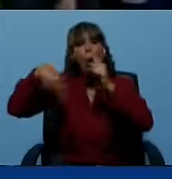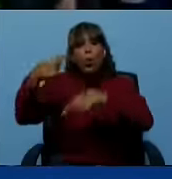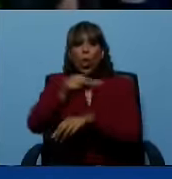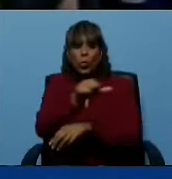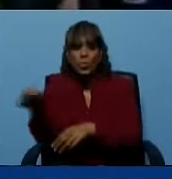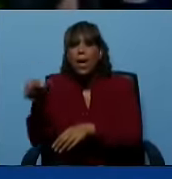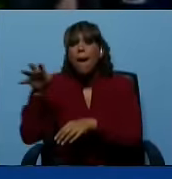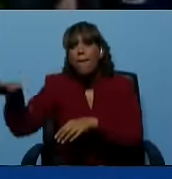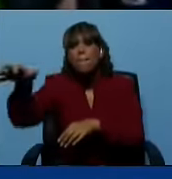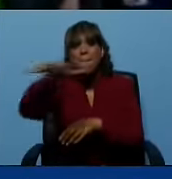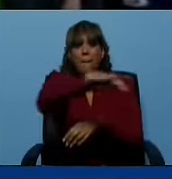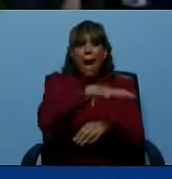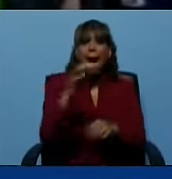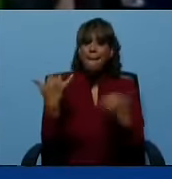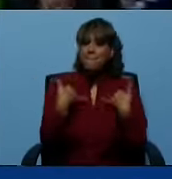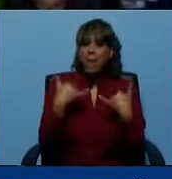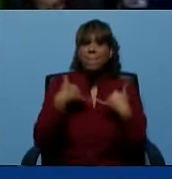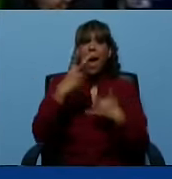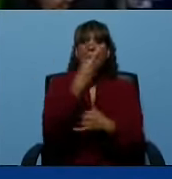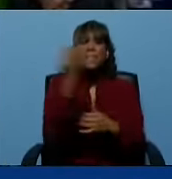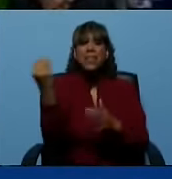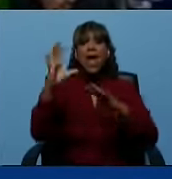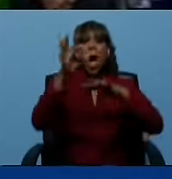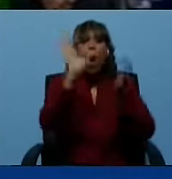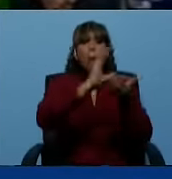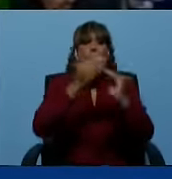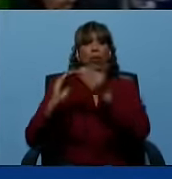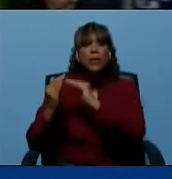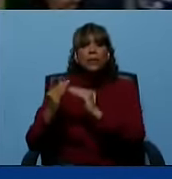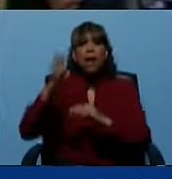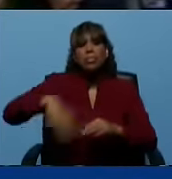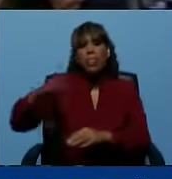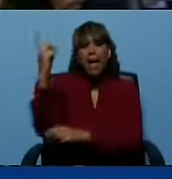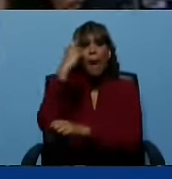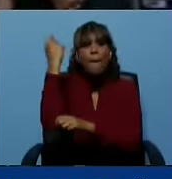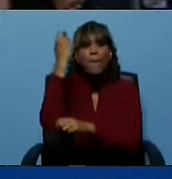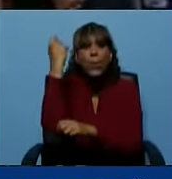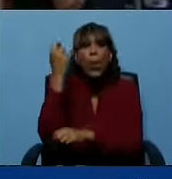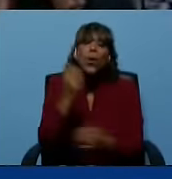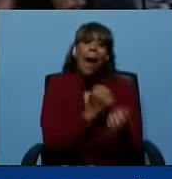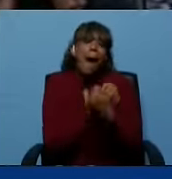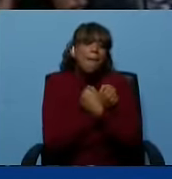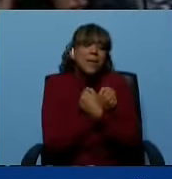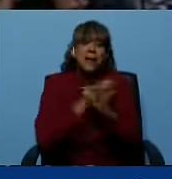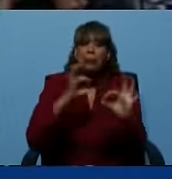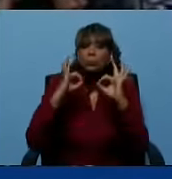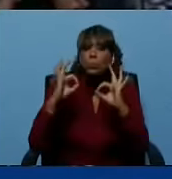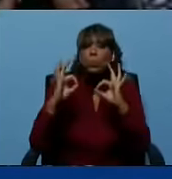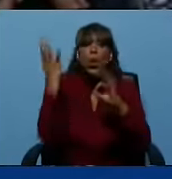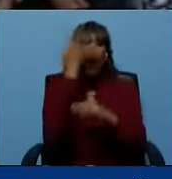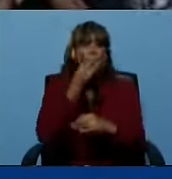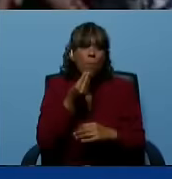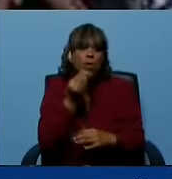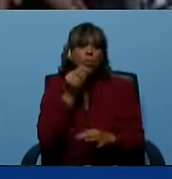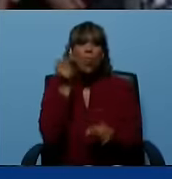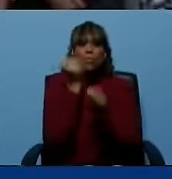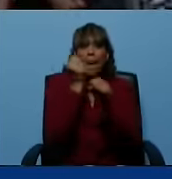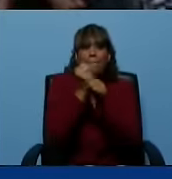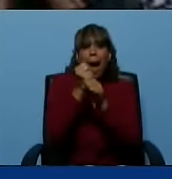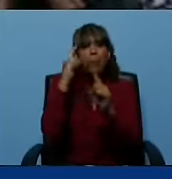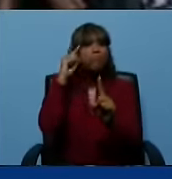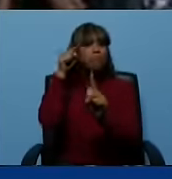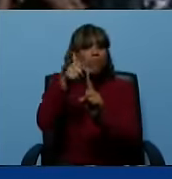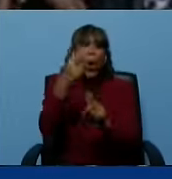las diferentes comunidades, son 20 comunidades a participar, donde le llevaremos el amor, la mística como juventud, donde tenemos